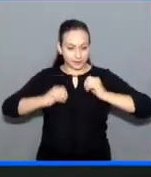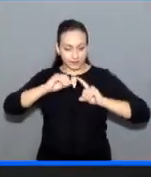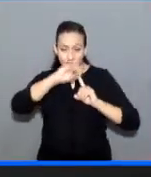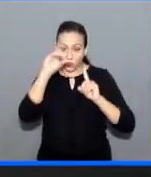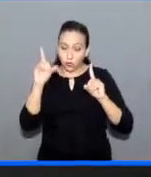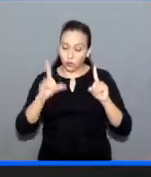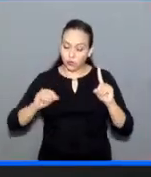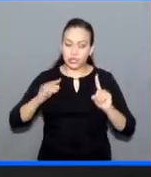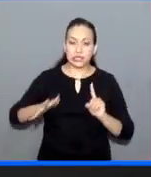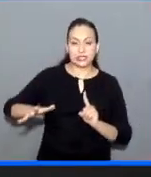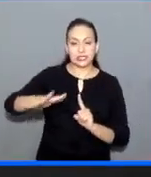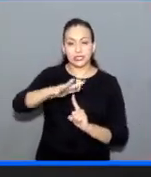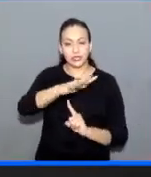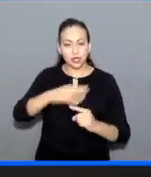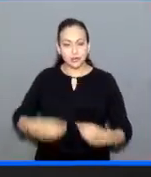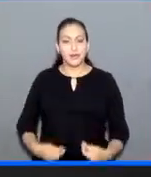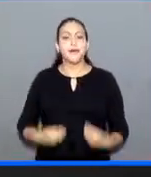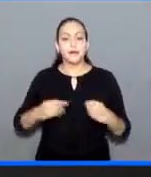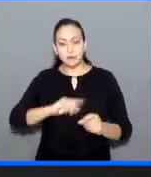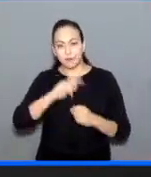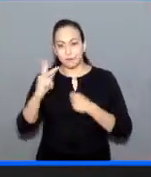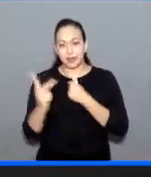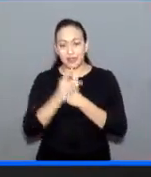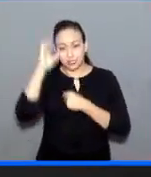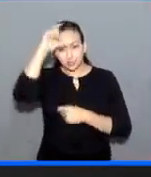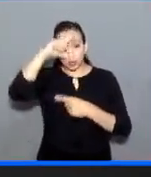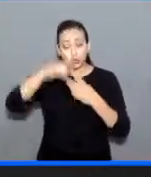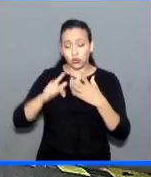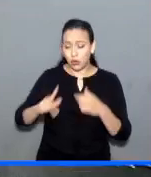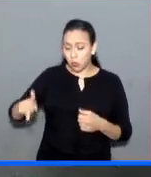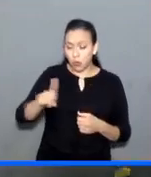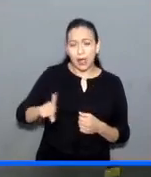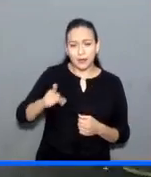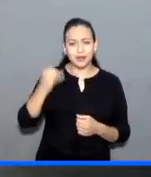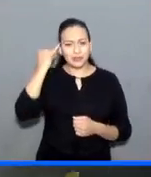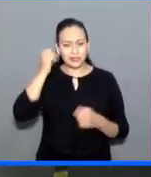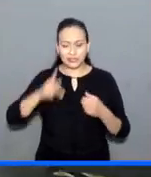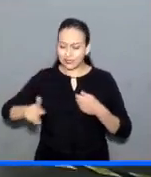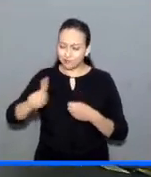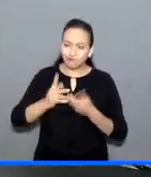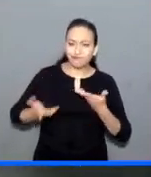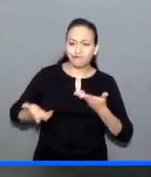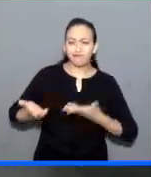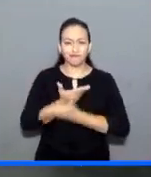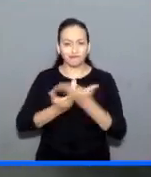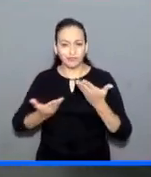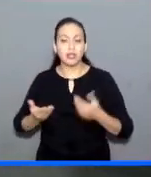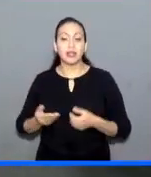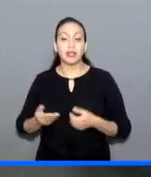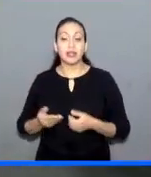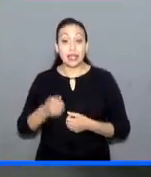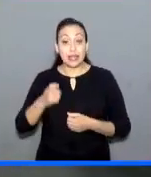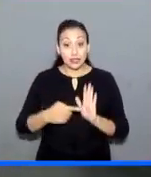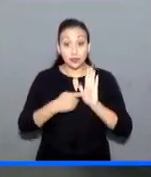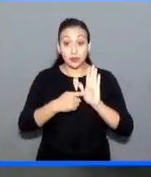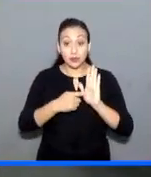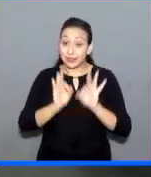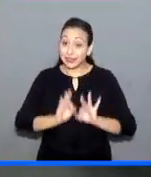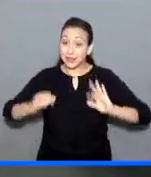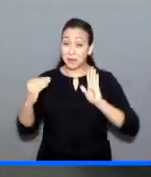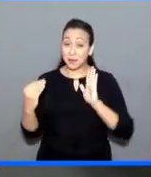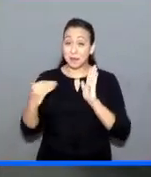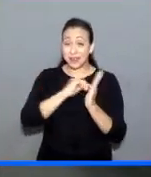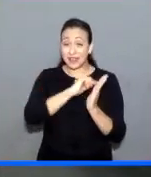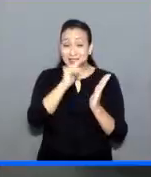contexto de un país pluricultural, destacó la relevancia de analizar el papel de la Judicatura Federal en un